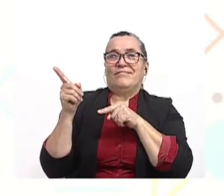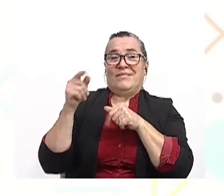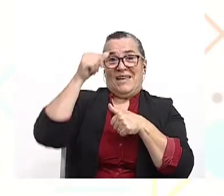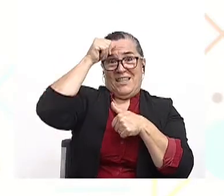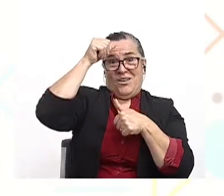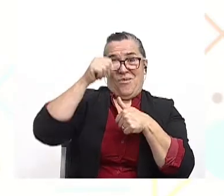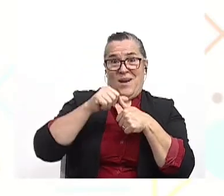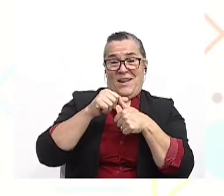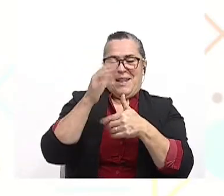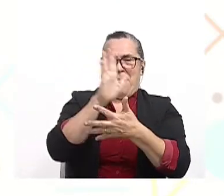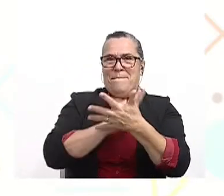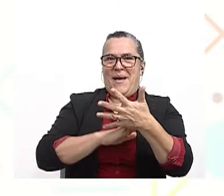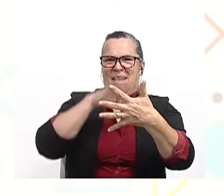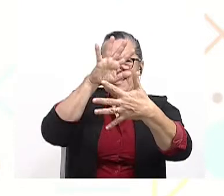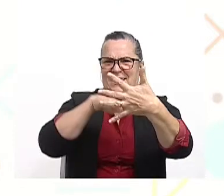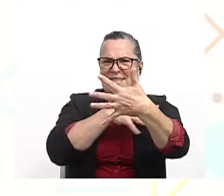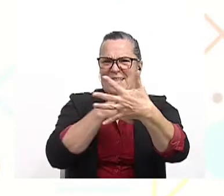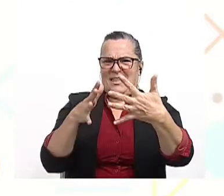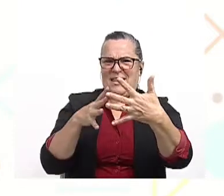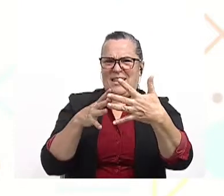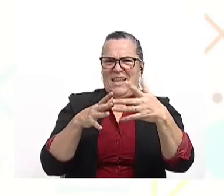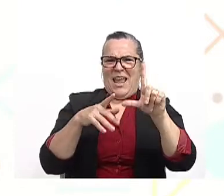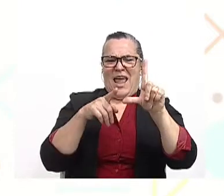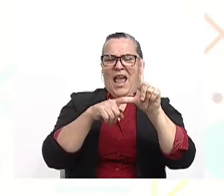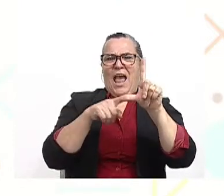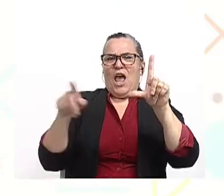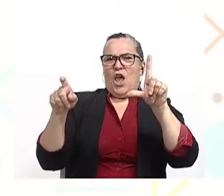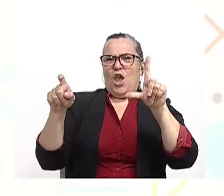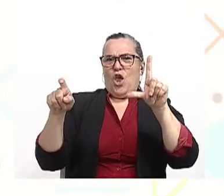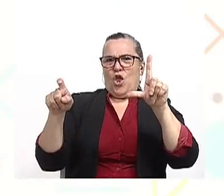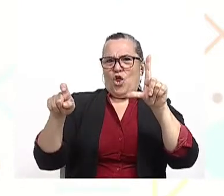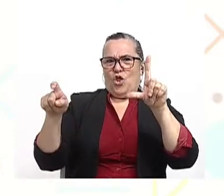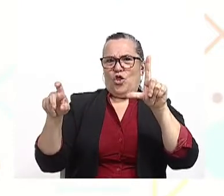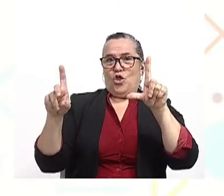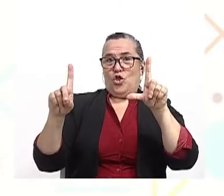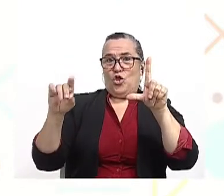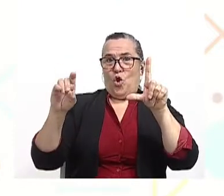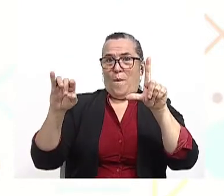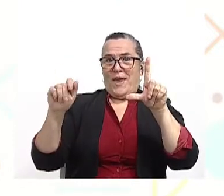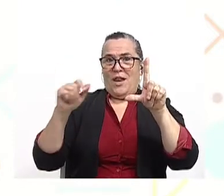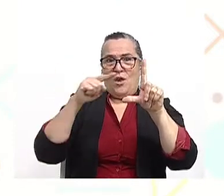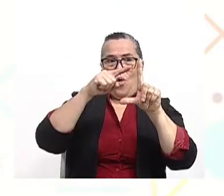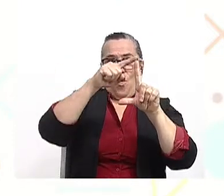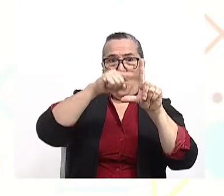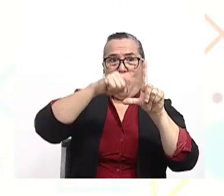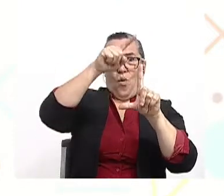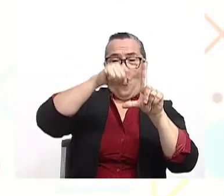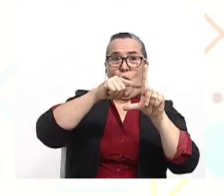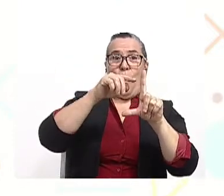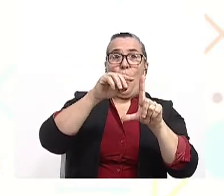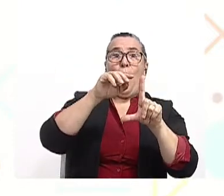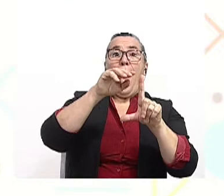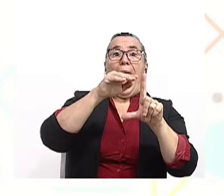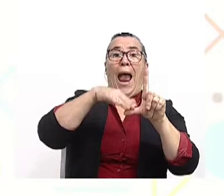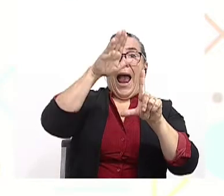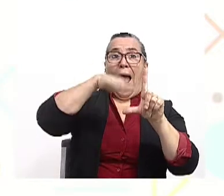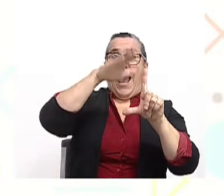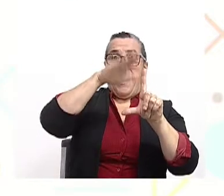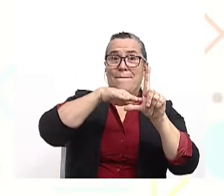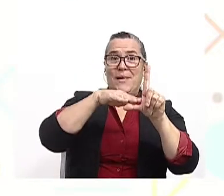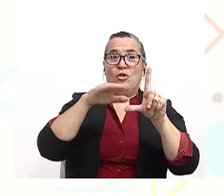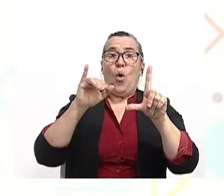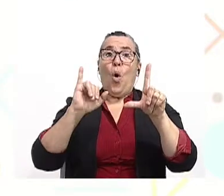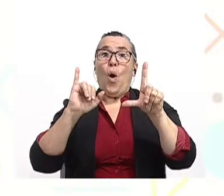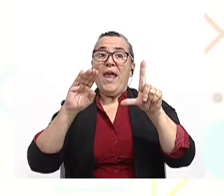parte gráfica? ¿Cuál era el dominio? ¿Cuál es el ámbito? ¿Recuerdan eso? Las imágenes y preimágenes, lo que vimos en los programas anteriores.